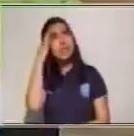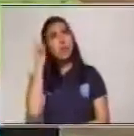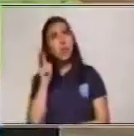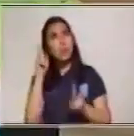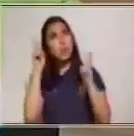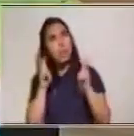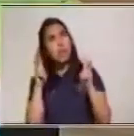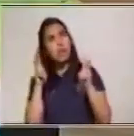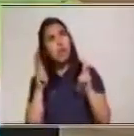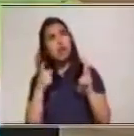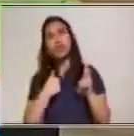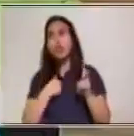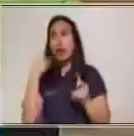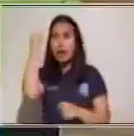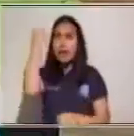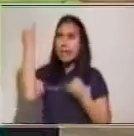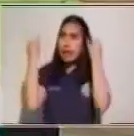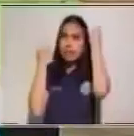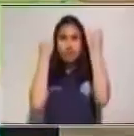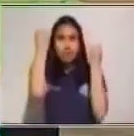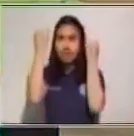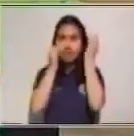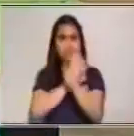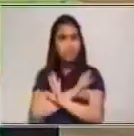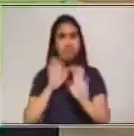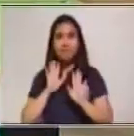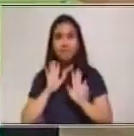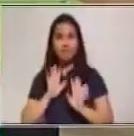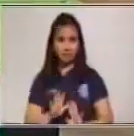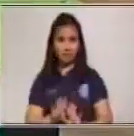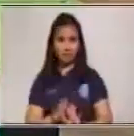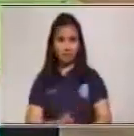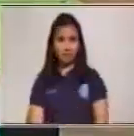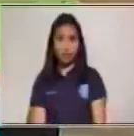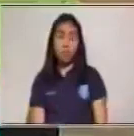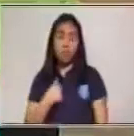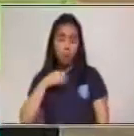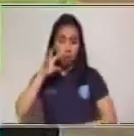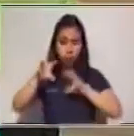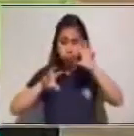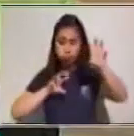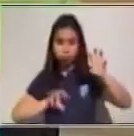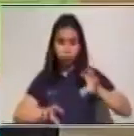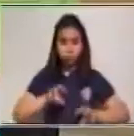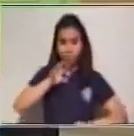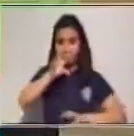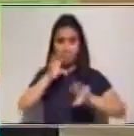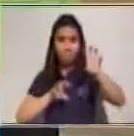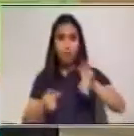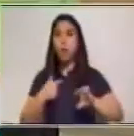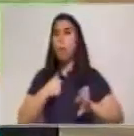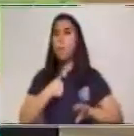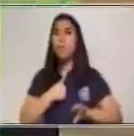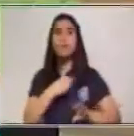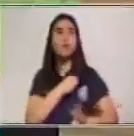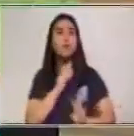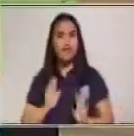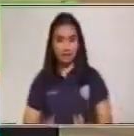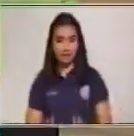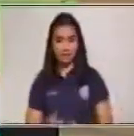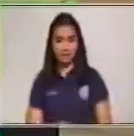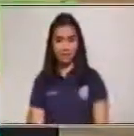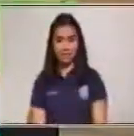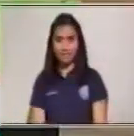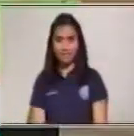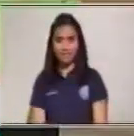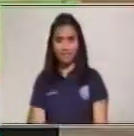que abarca el tema, ¿sí? Acá hablamos sobre animales vertebrados y tomamos el esquema del mapa mental.